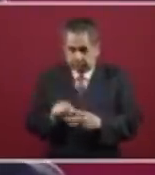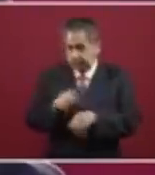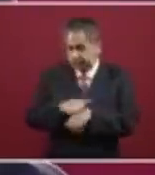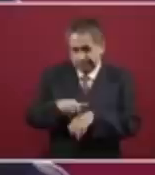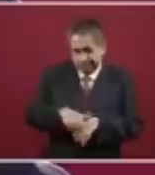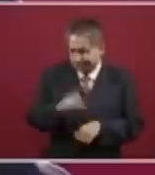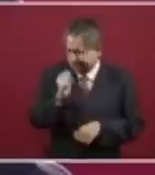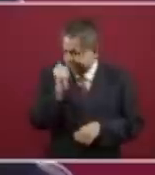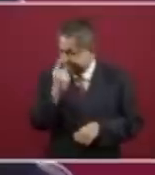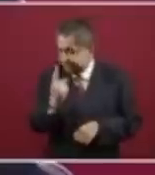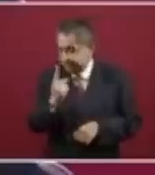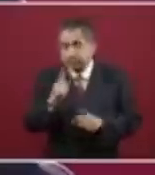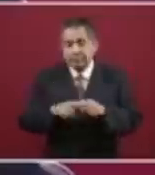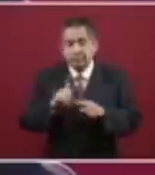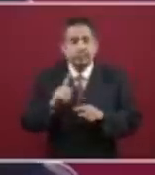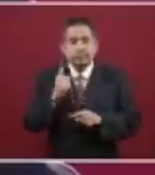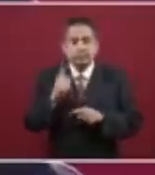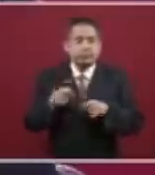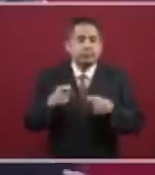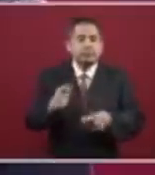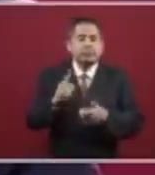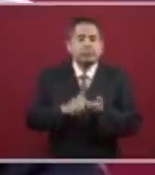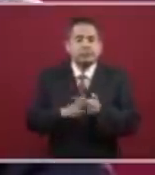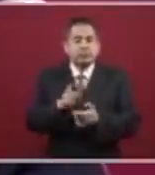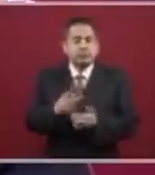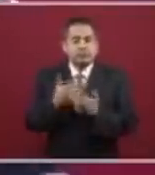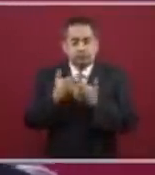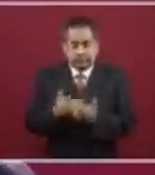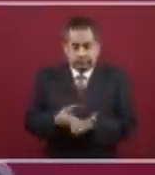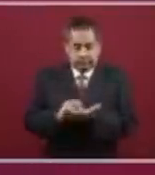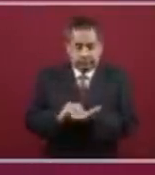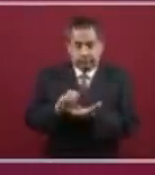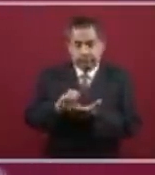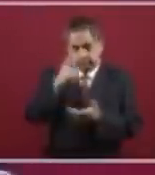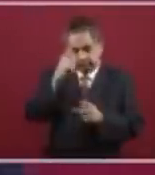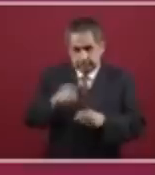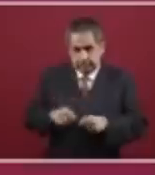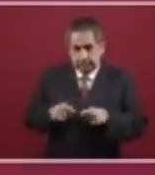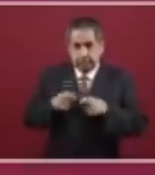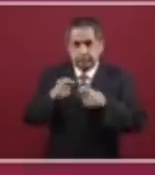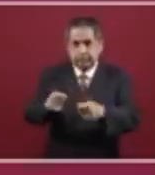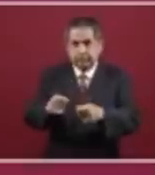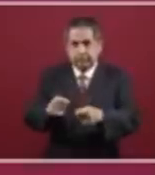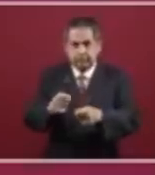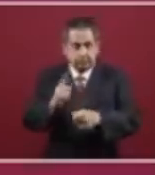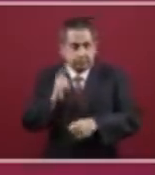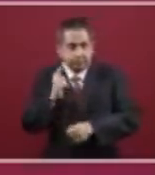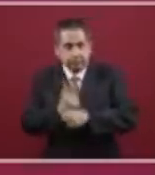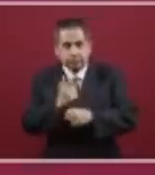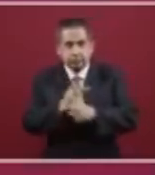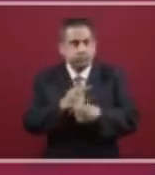uno es tener recursos suficientes para identificar cuerpos